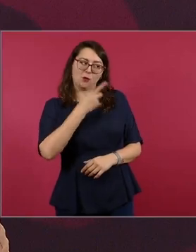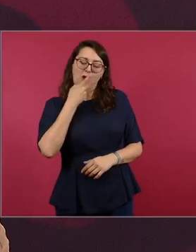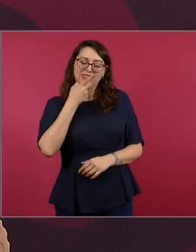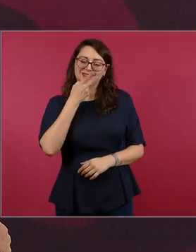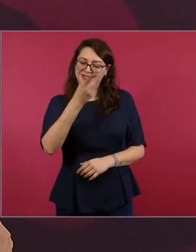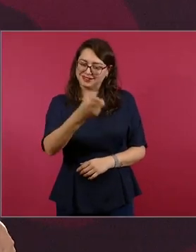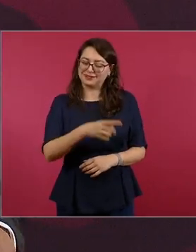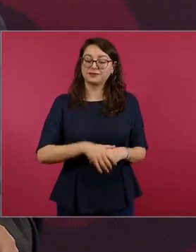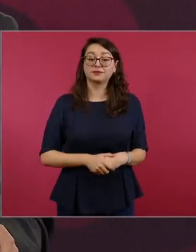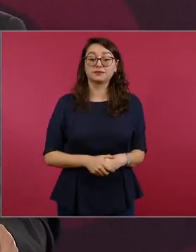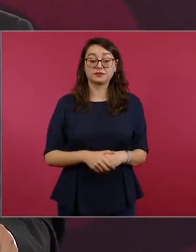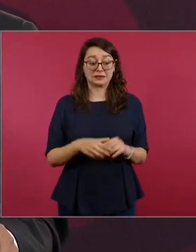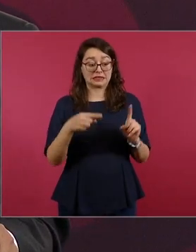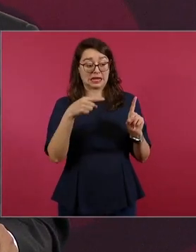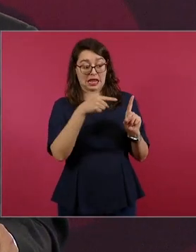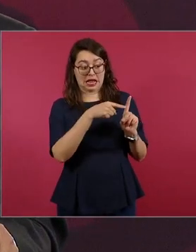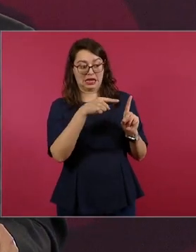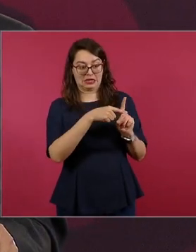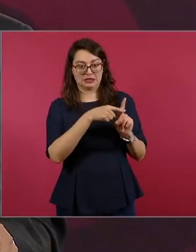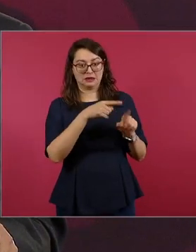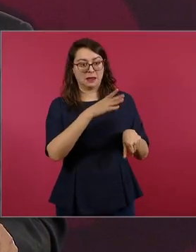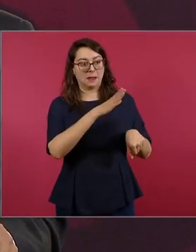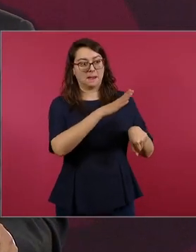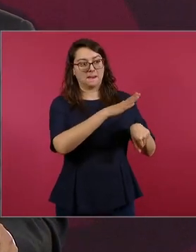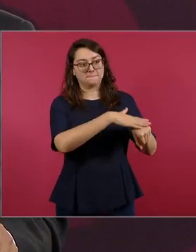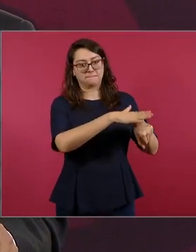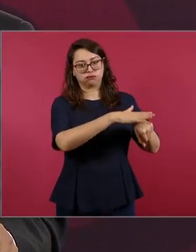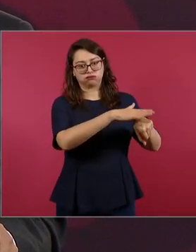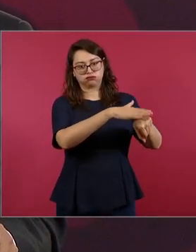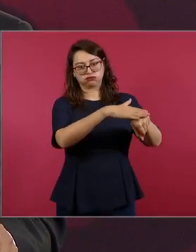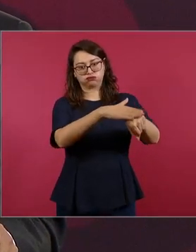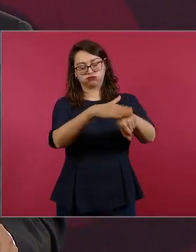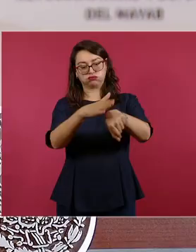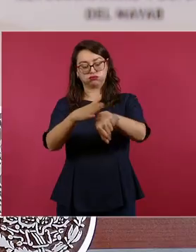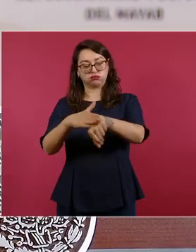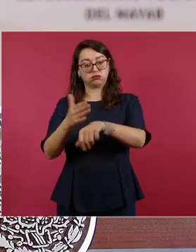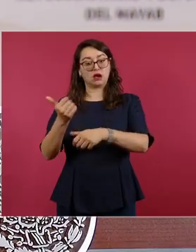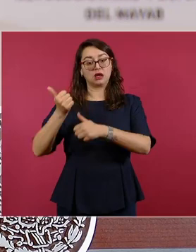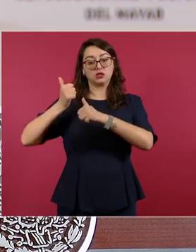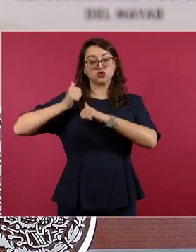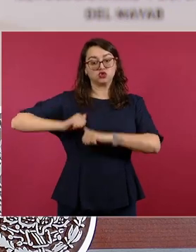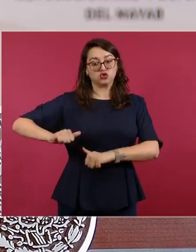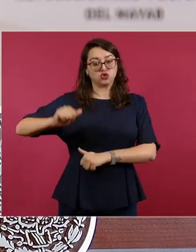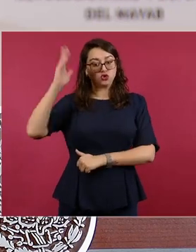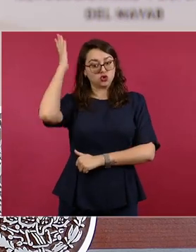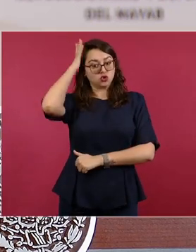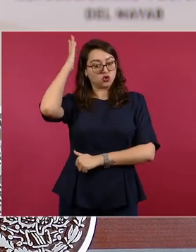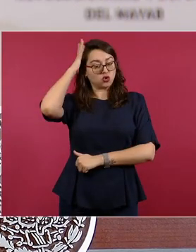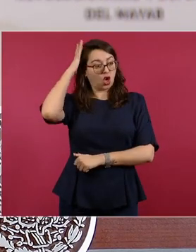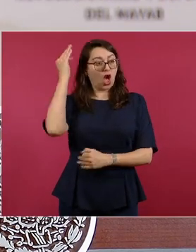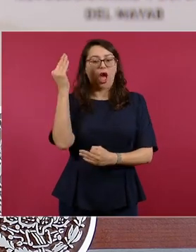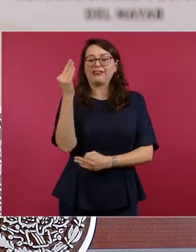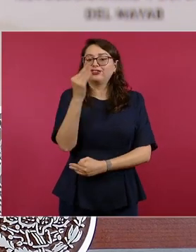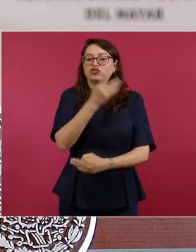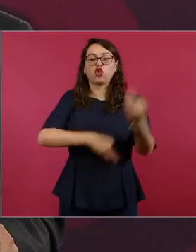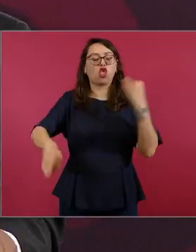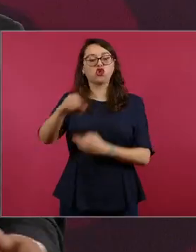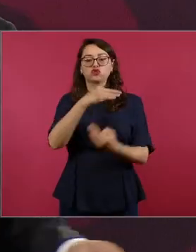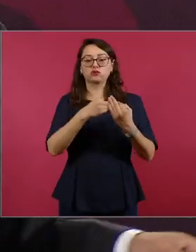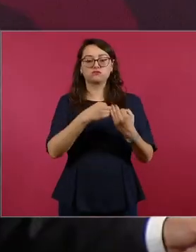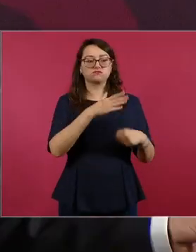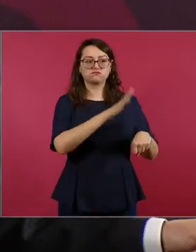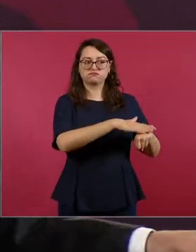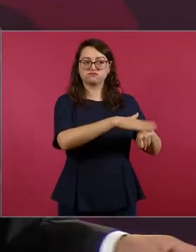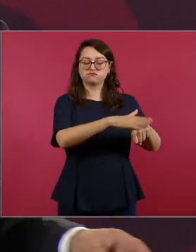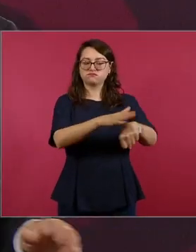a todos los comandantes de región y de zona y